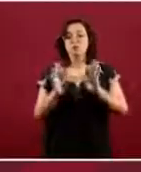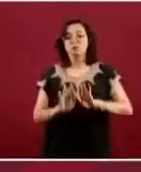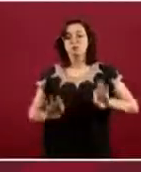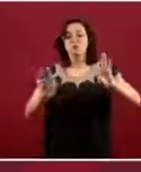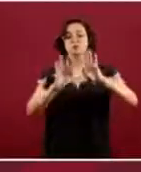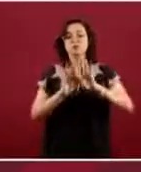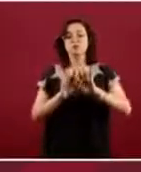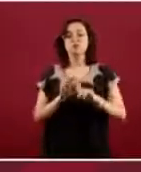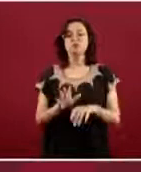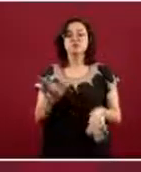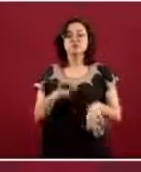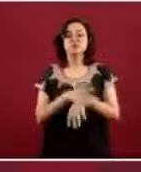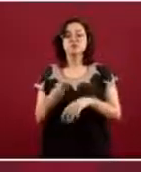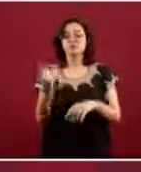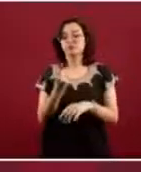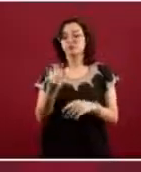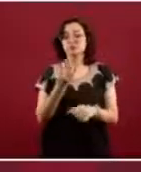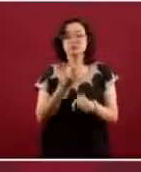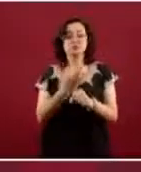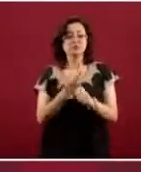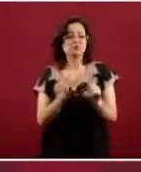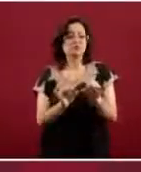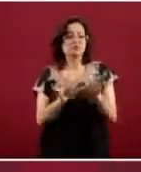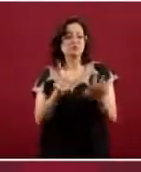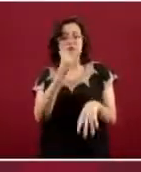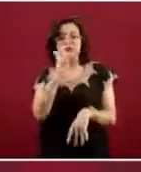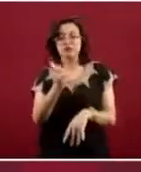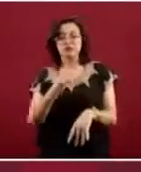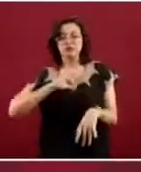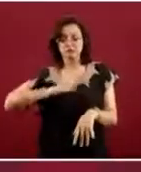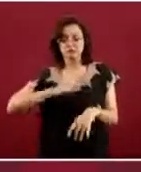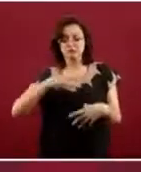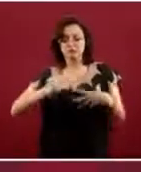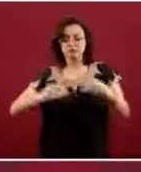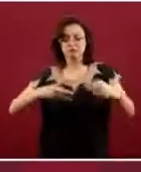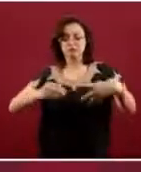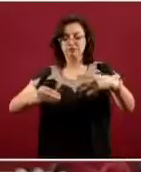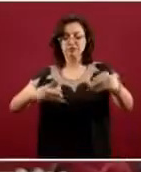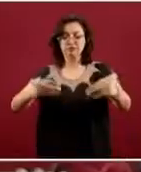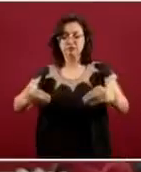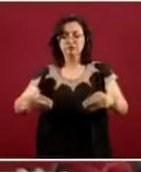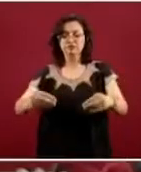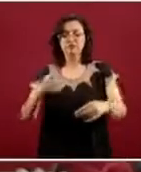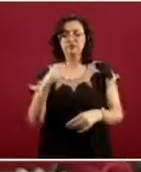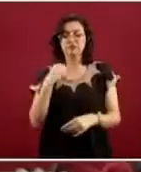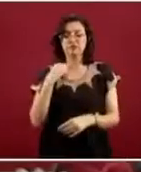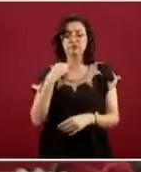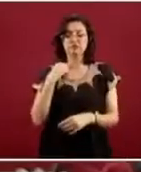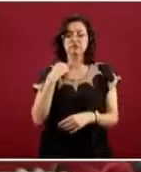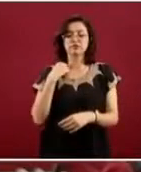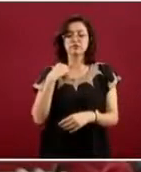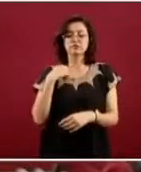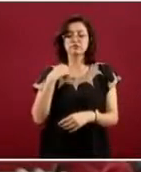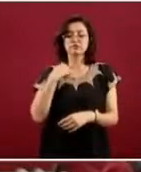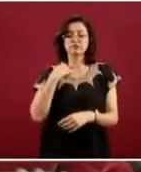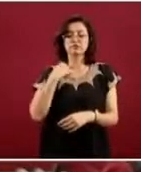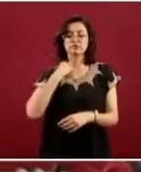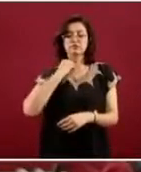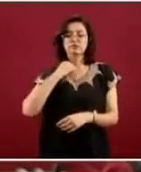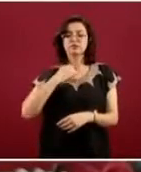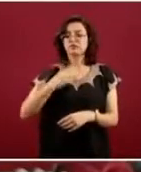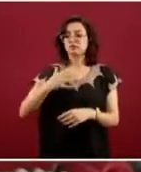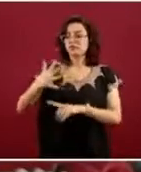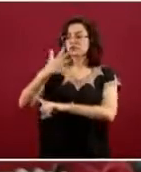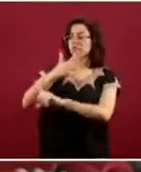cuando uno enfrenta un fenómeno, en este caso una epidemia de enfermedades infecciosas, no debe olvidar la realidad